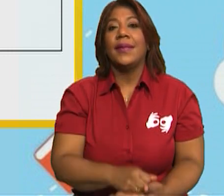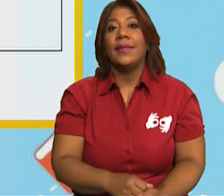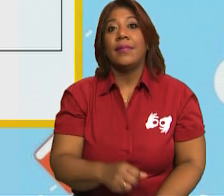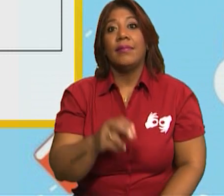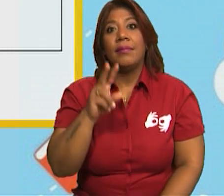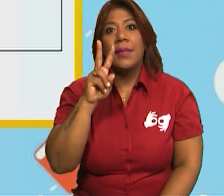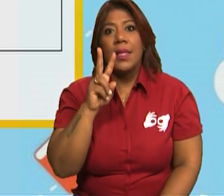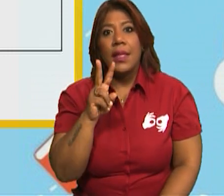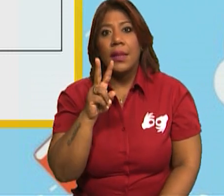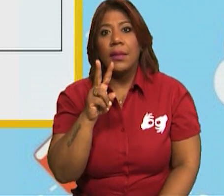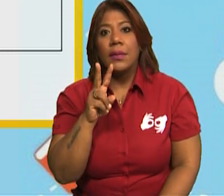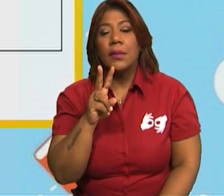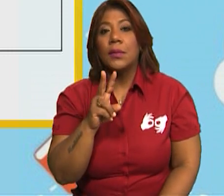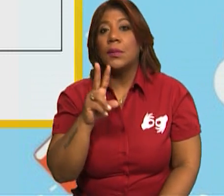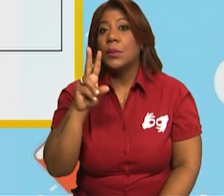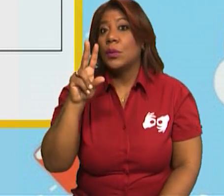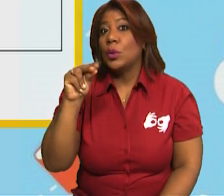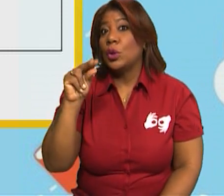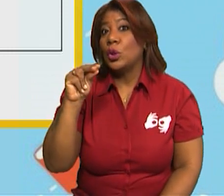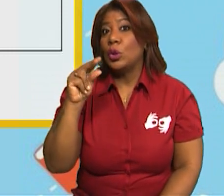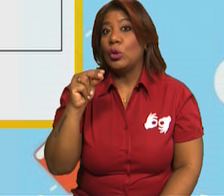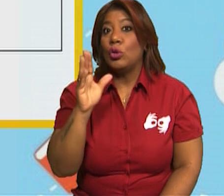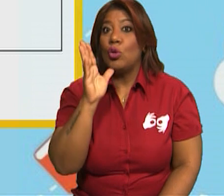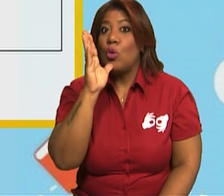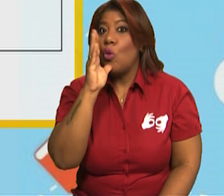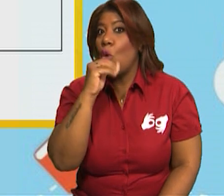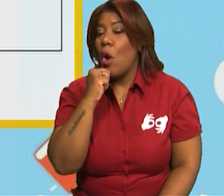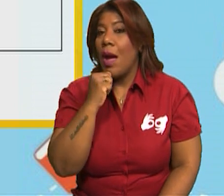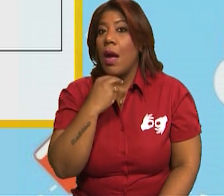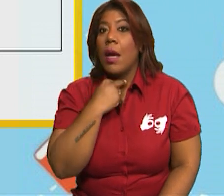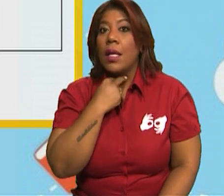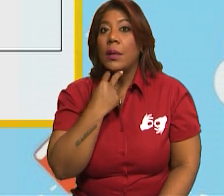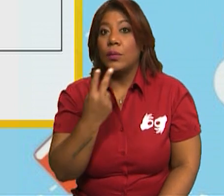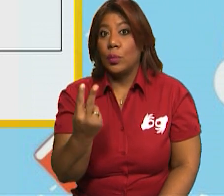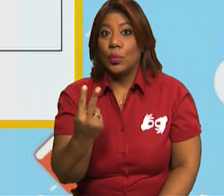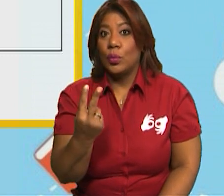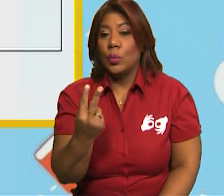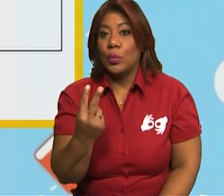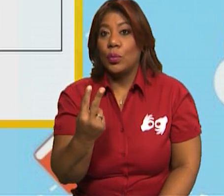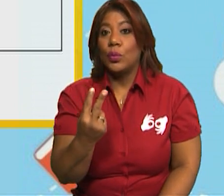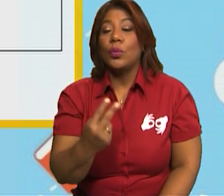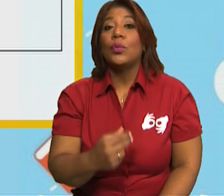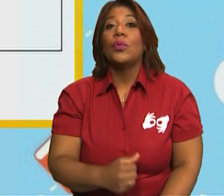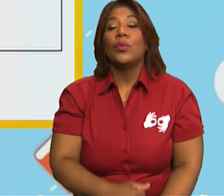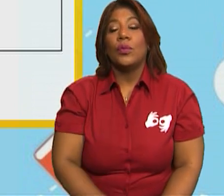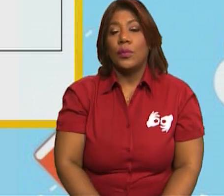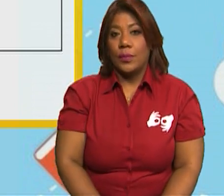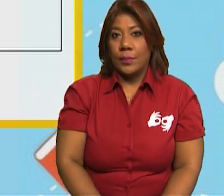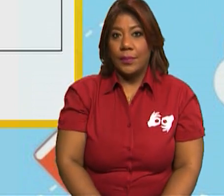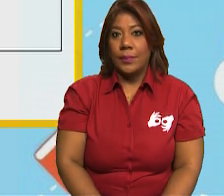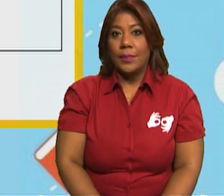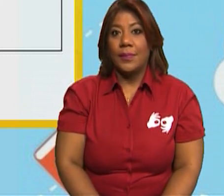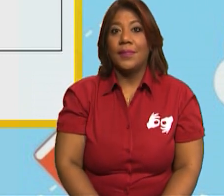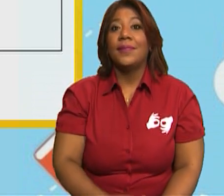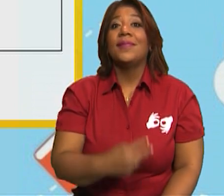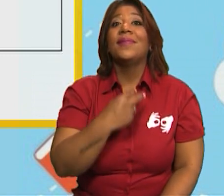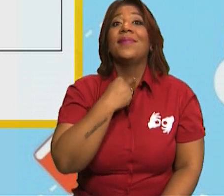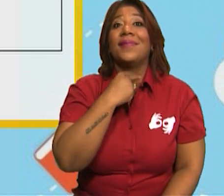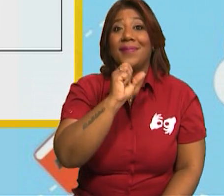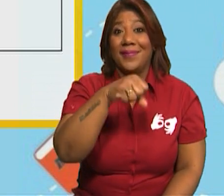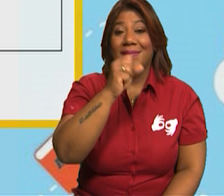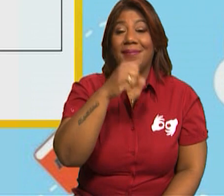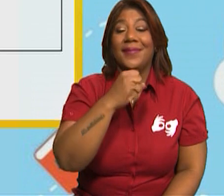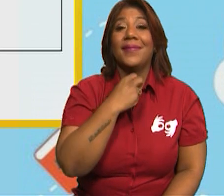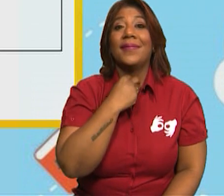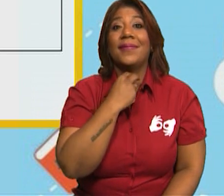imagen es no verbal. Y la tercera imagen es verbal. ¿Por qué